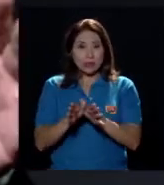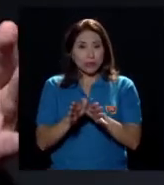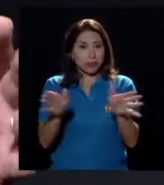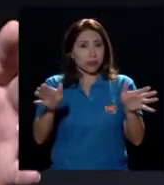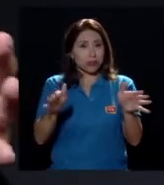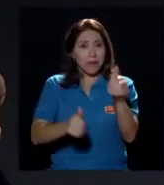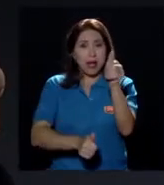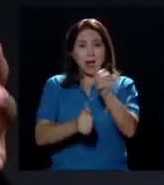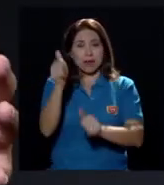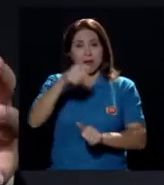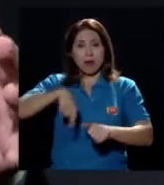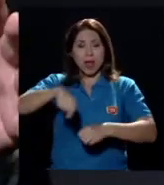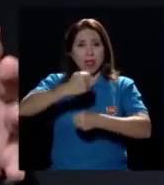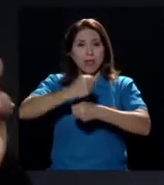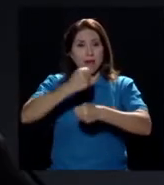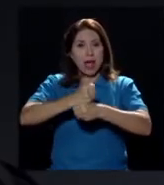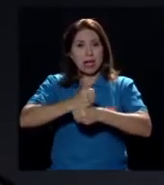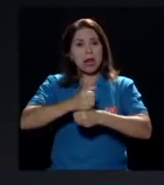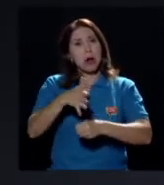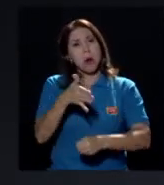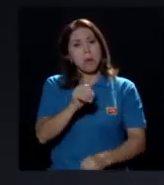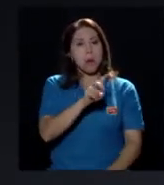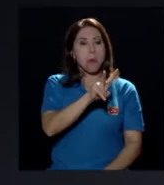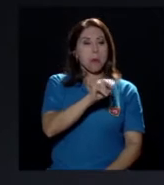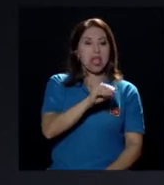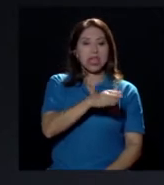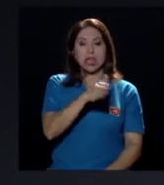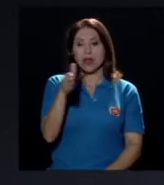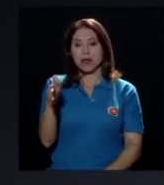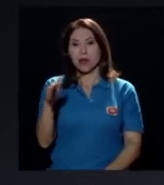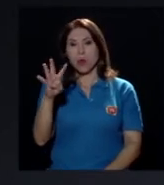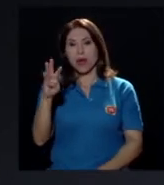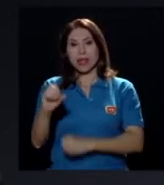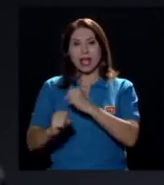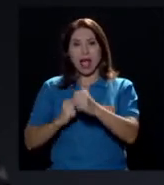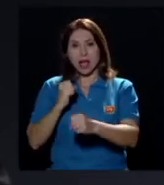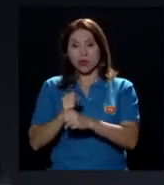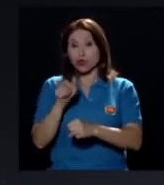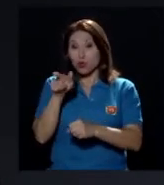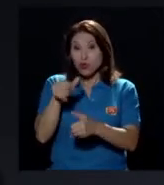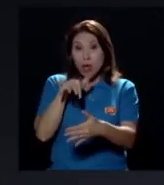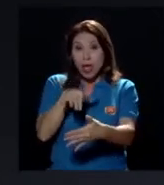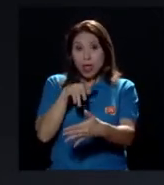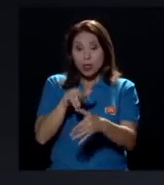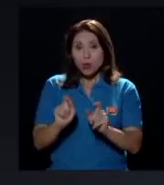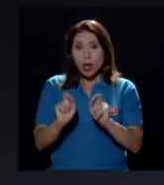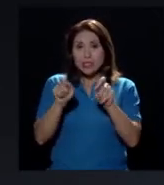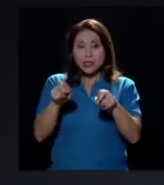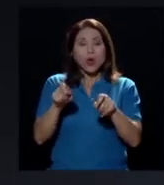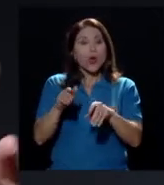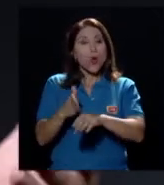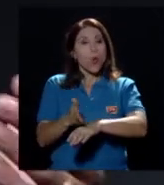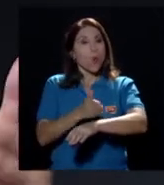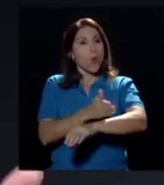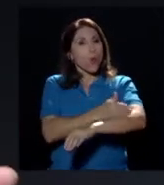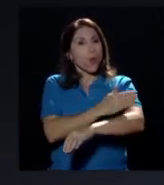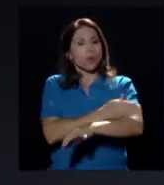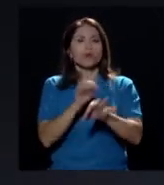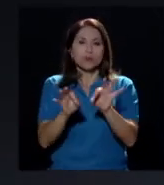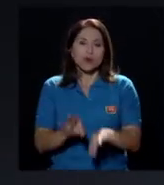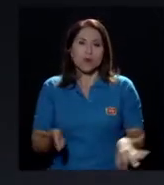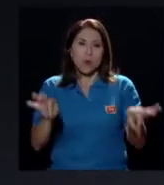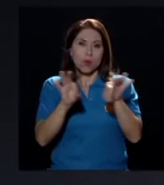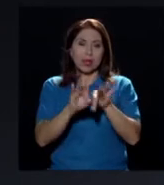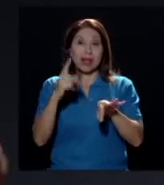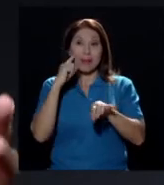que están entre 20 y 40 años, que han mejorado su nivel educativo, resulta muy importante para atraer esas empresas